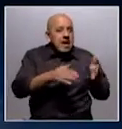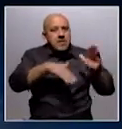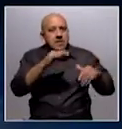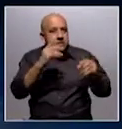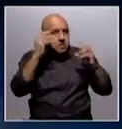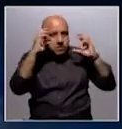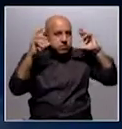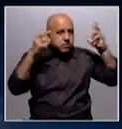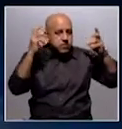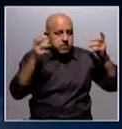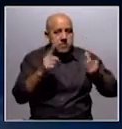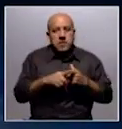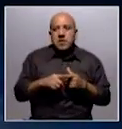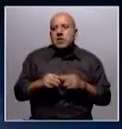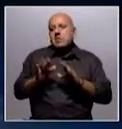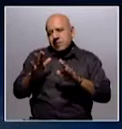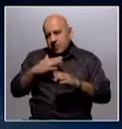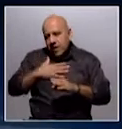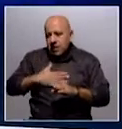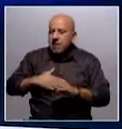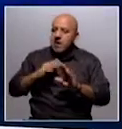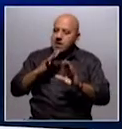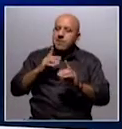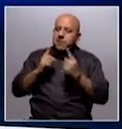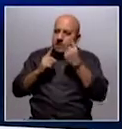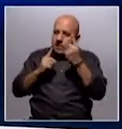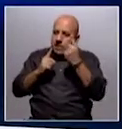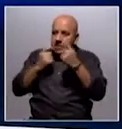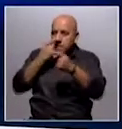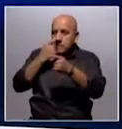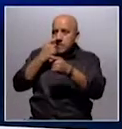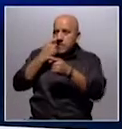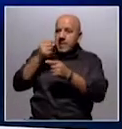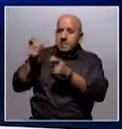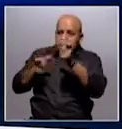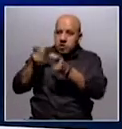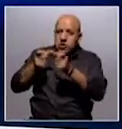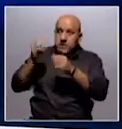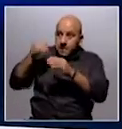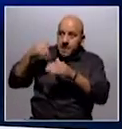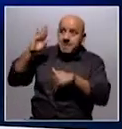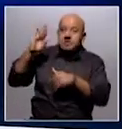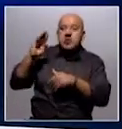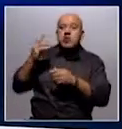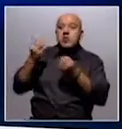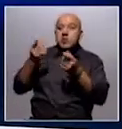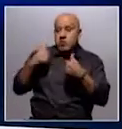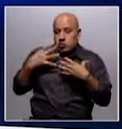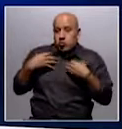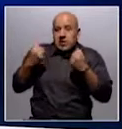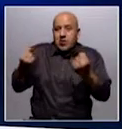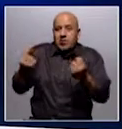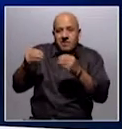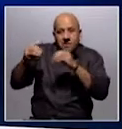psicosis que se genera por eso también hay que elevar la alarma y hay que entender que primero que nada afecta más a las personas mayores que por lo general son más vulnerables en su estado de